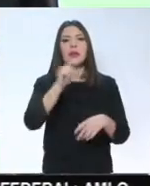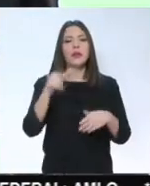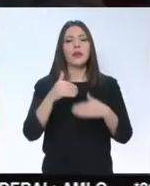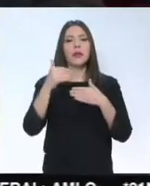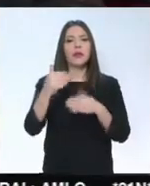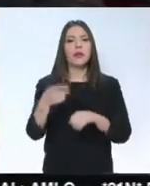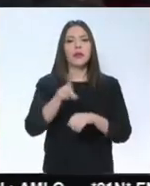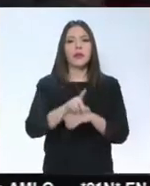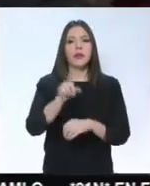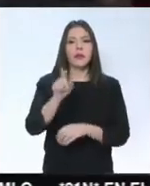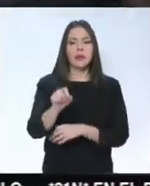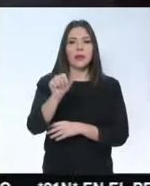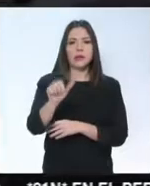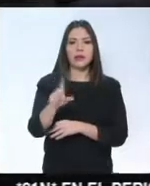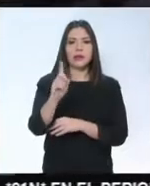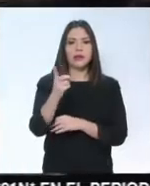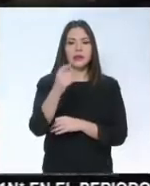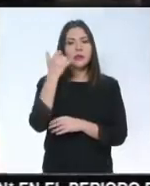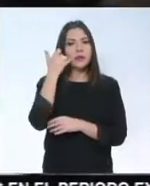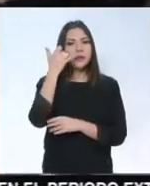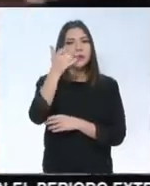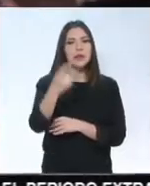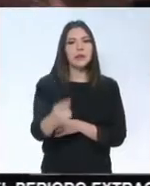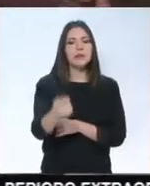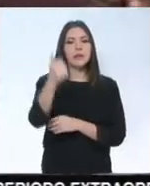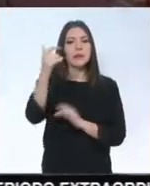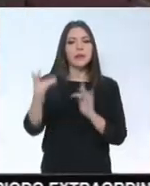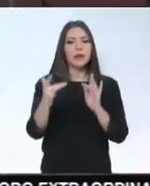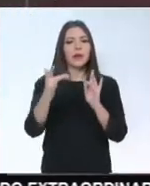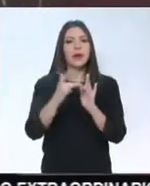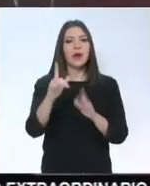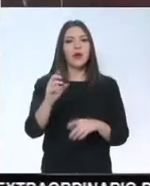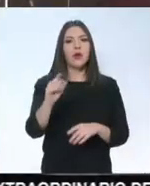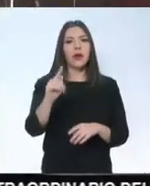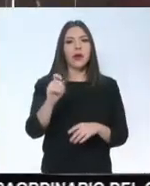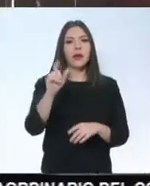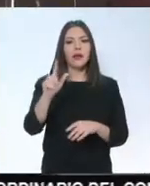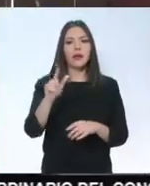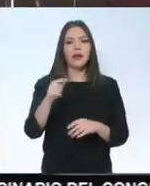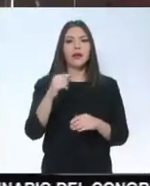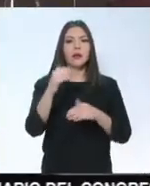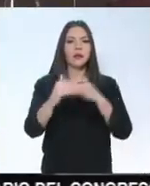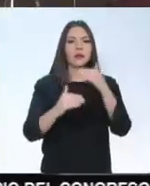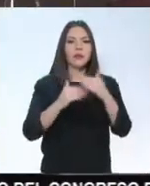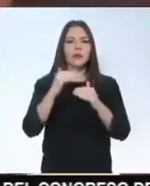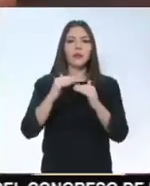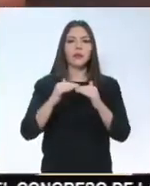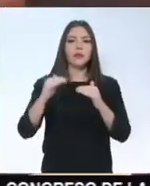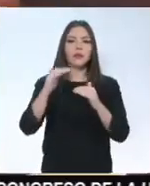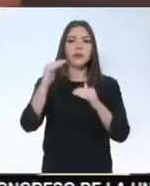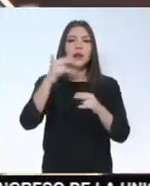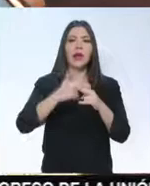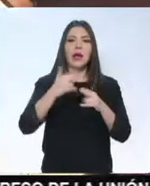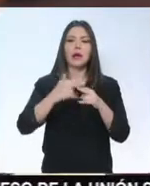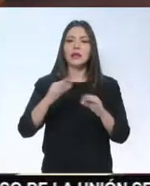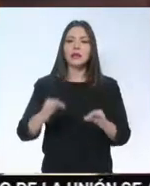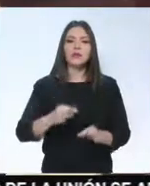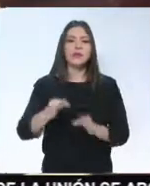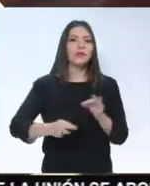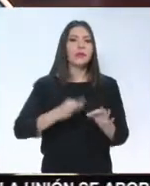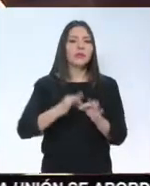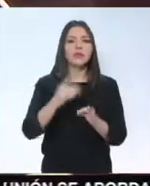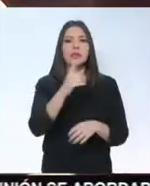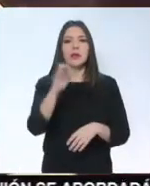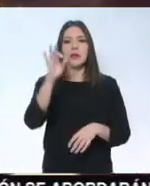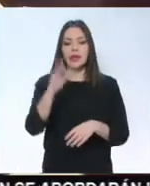diciembre recibimos la primera llamada de 072 en Locatel y así fuimos aumentando hasta tener el 100% el 1 de enero de este año.